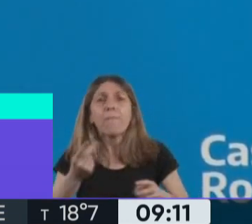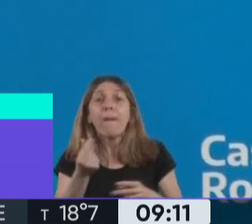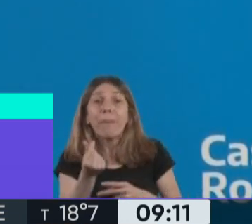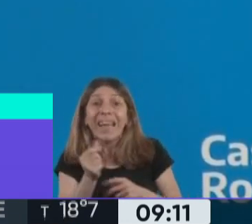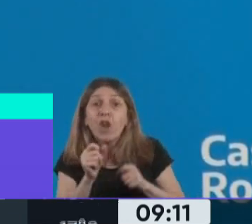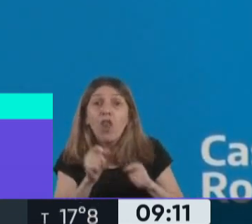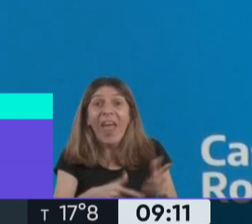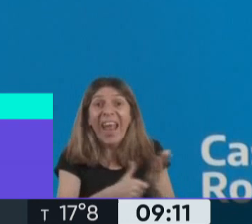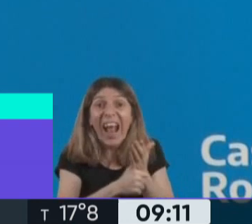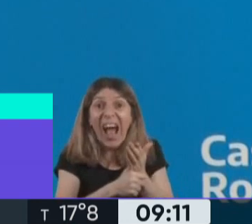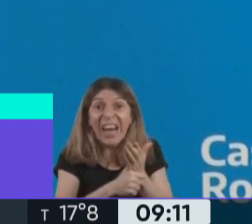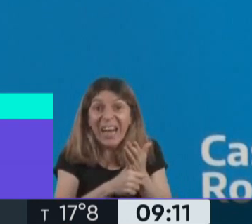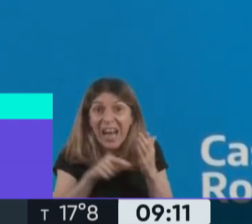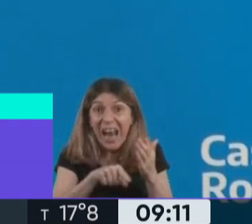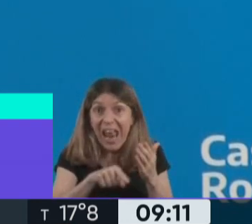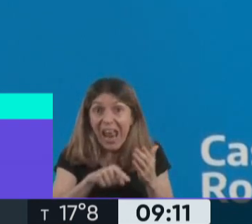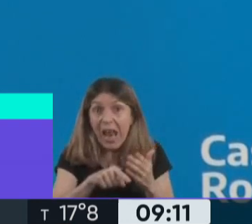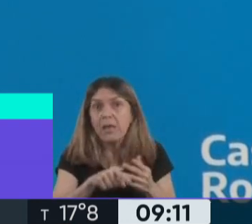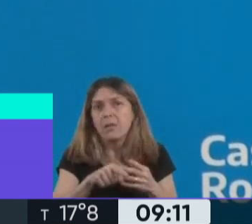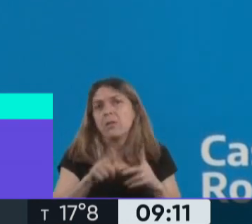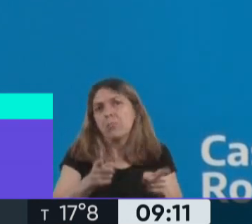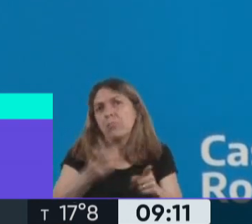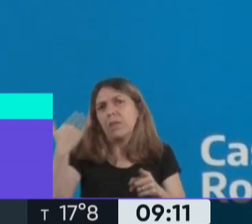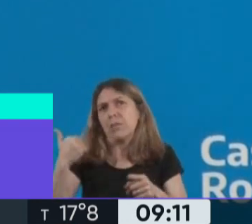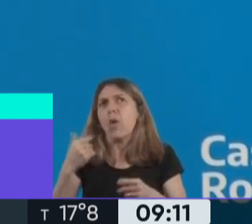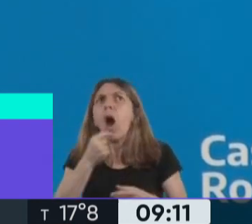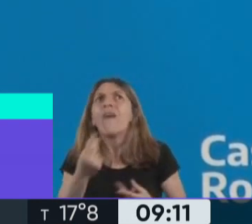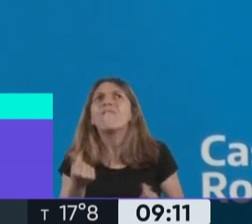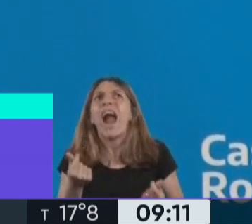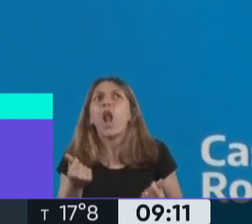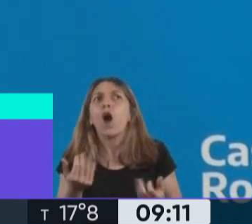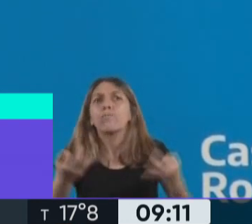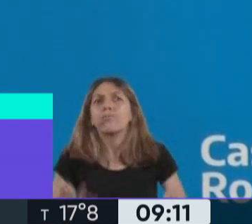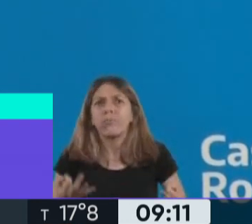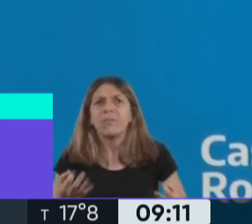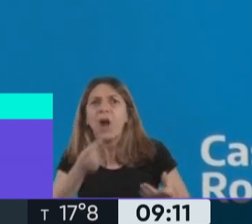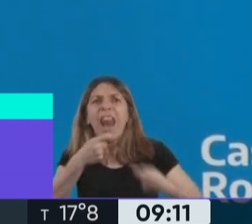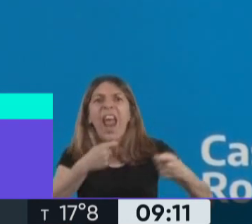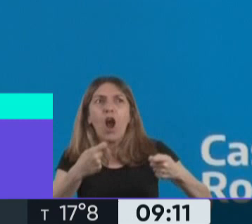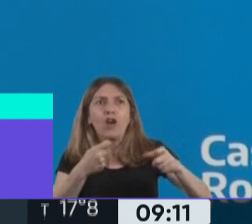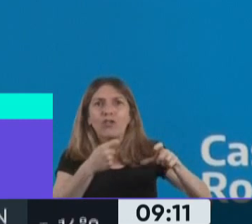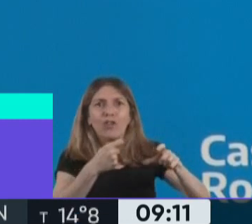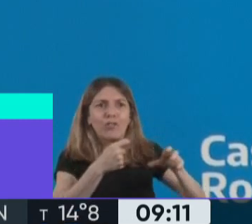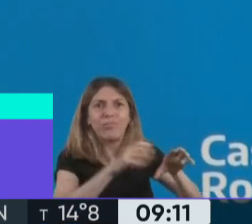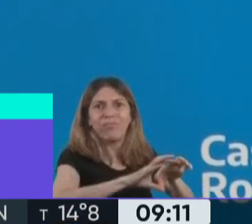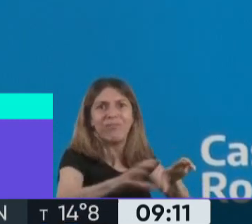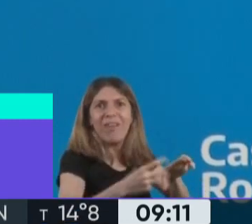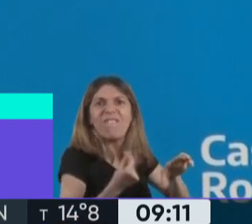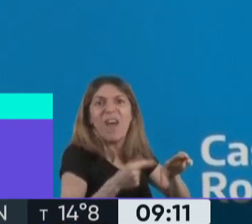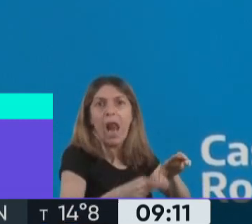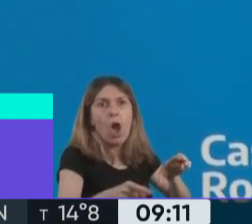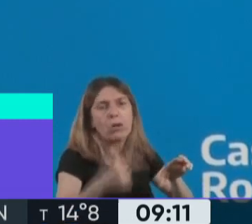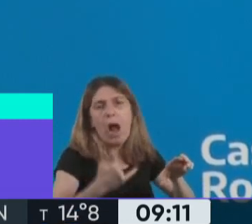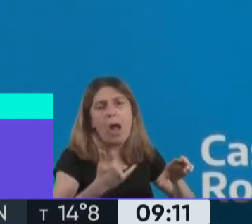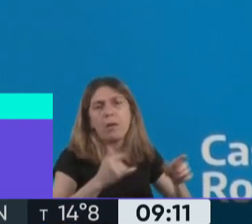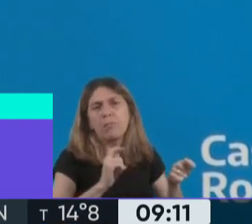no tiene que ver solamente con lo que efectivamente valen las cosas cuando llegan a la góndola, sino con el proceso que se da de formación de precios